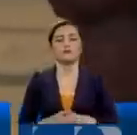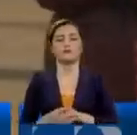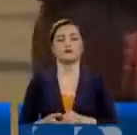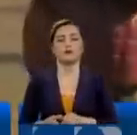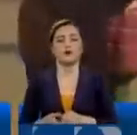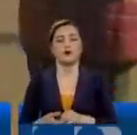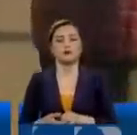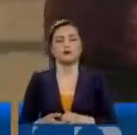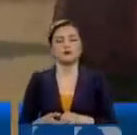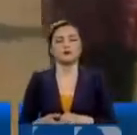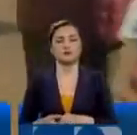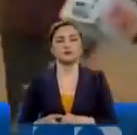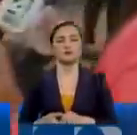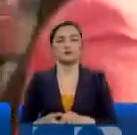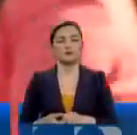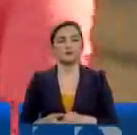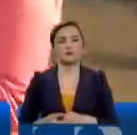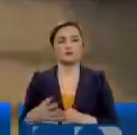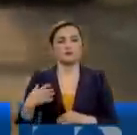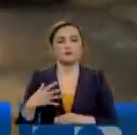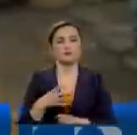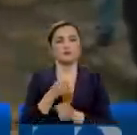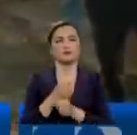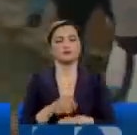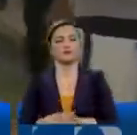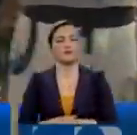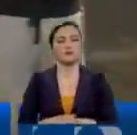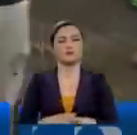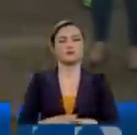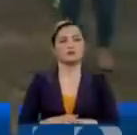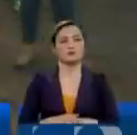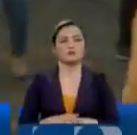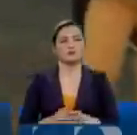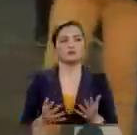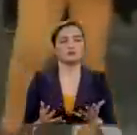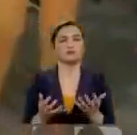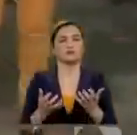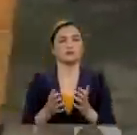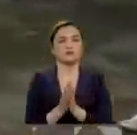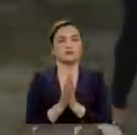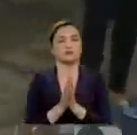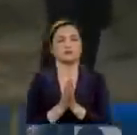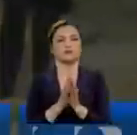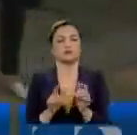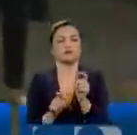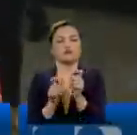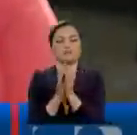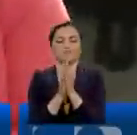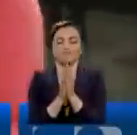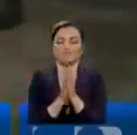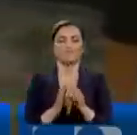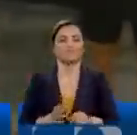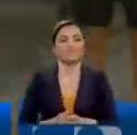pedidos ciudadanos y para garantizar la seguridad. Sin embargo, queremos ser enfáticos en el pedido que hacen los moradores del